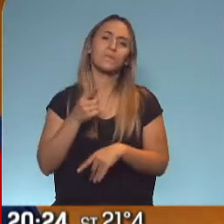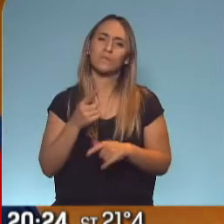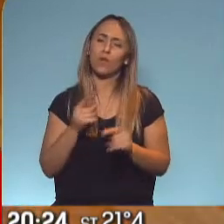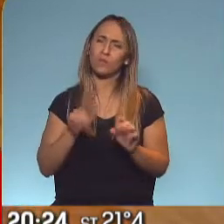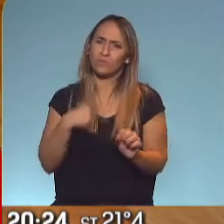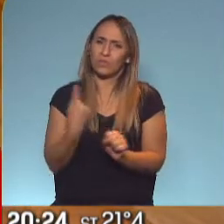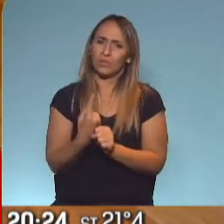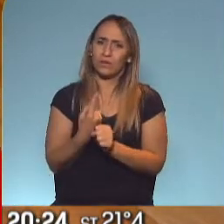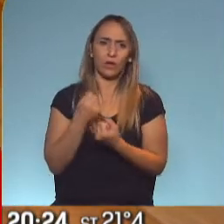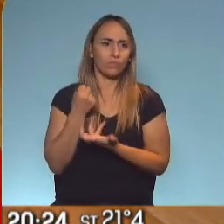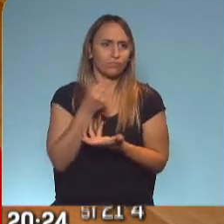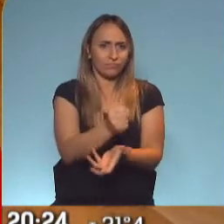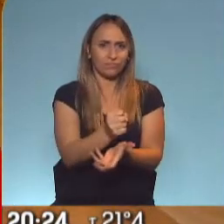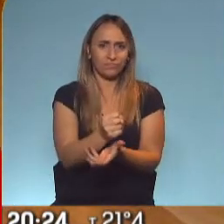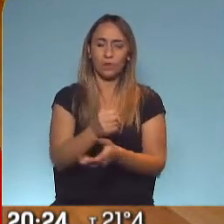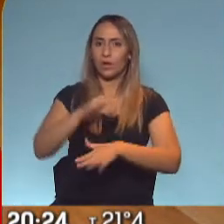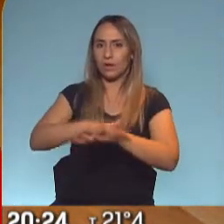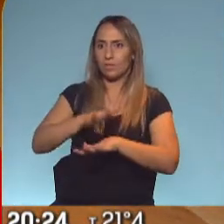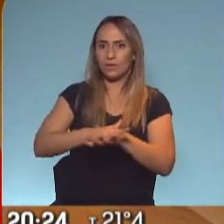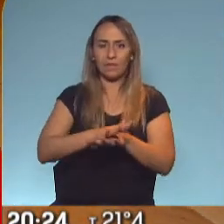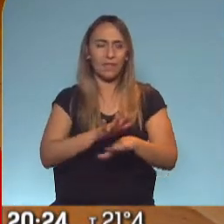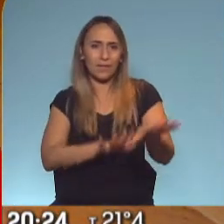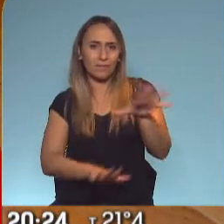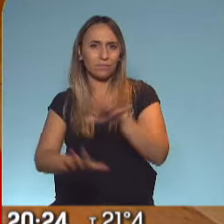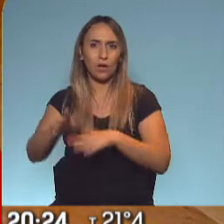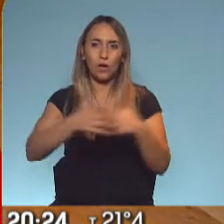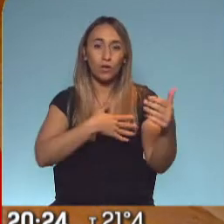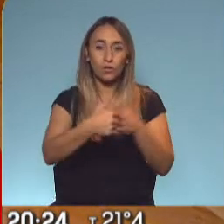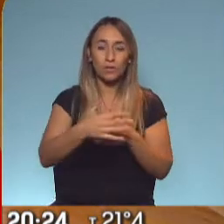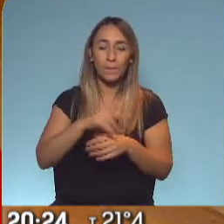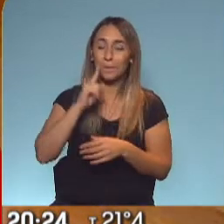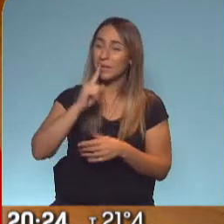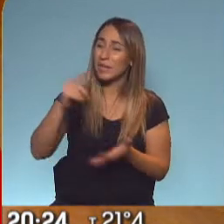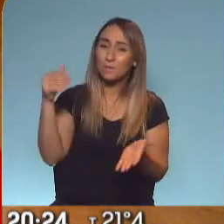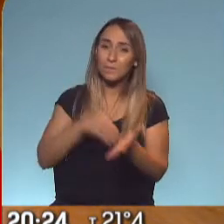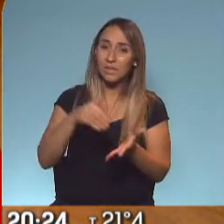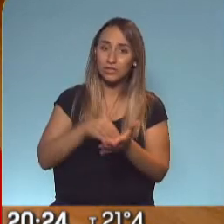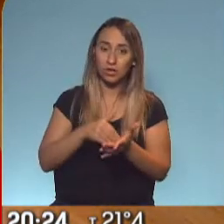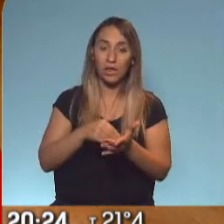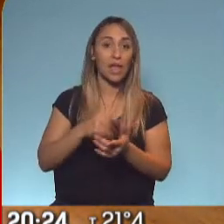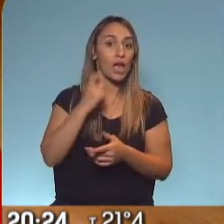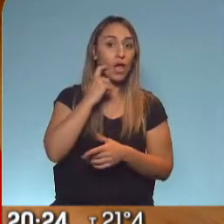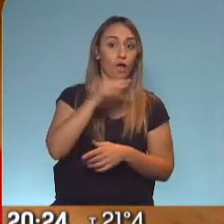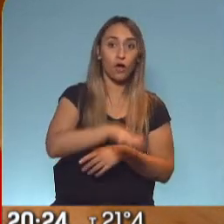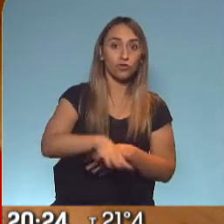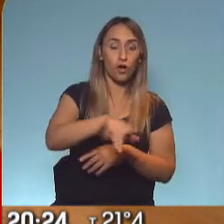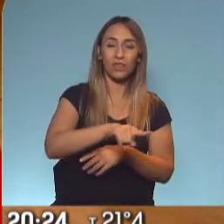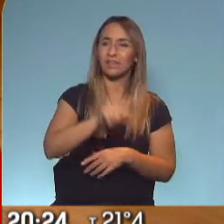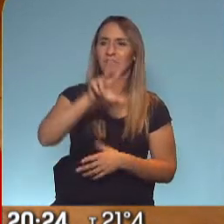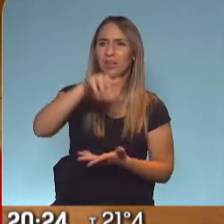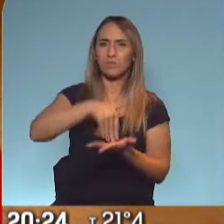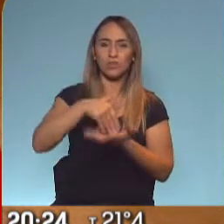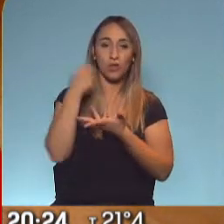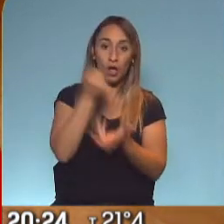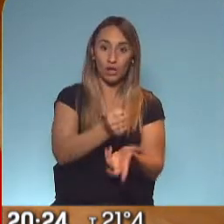tiene, hacerse cargo de semejantes obras de infraestructura. Estamos hablando de miles de millones. La obra que se está haciendo en Concordia es de más de 3.000 millones, una